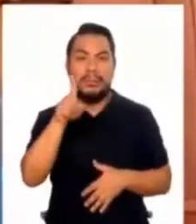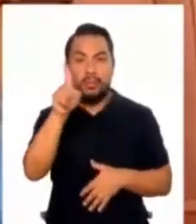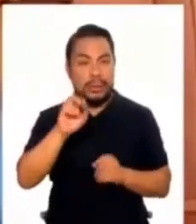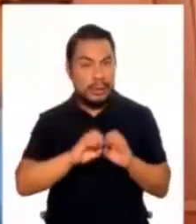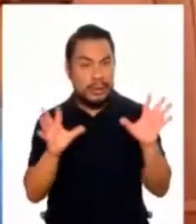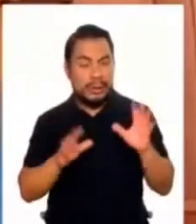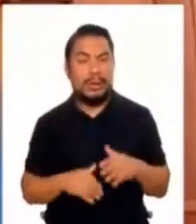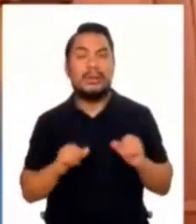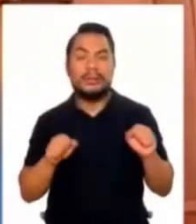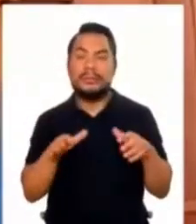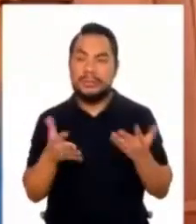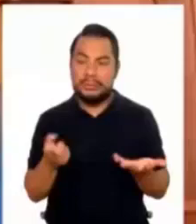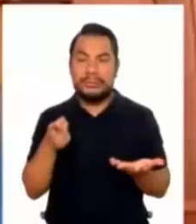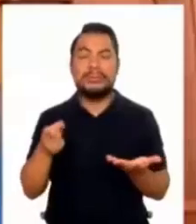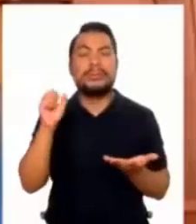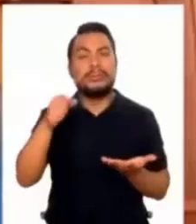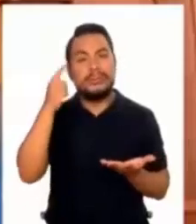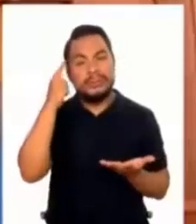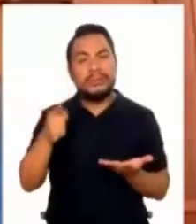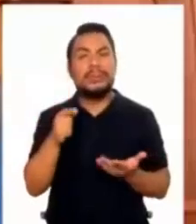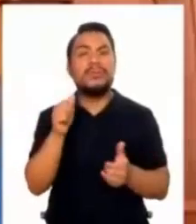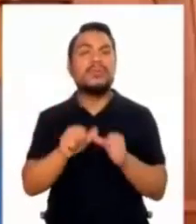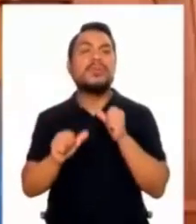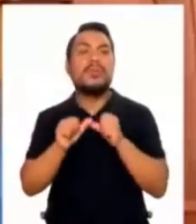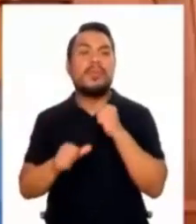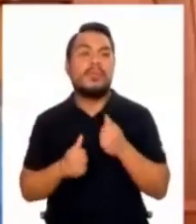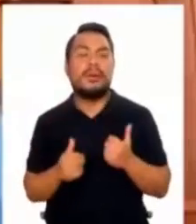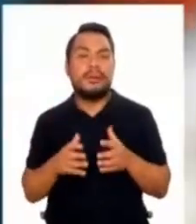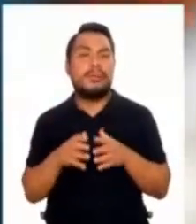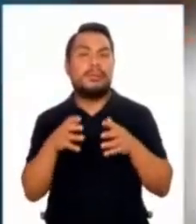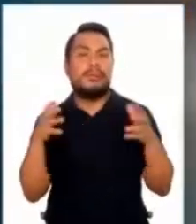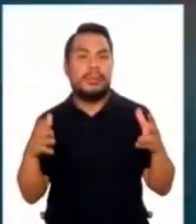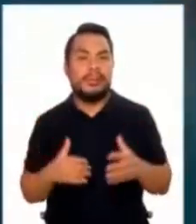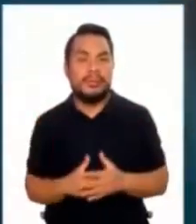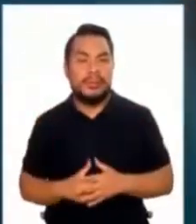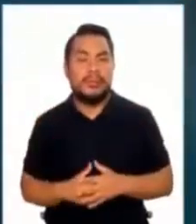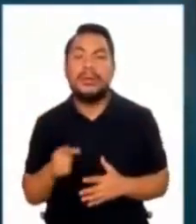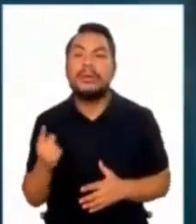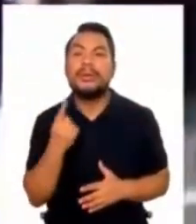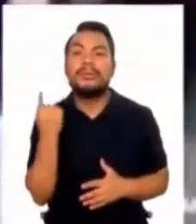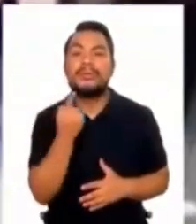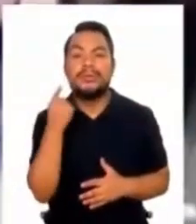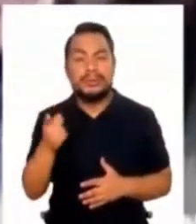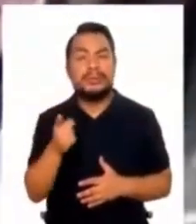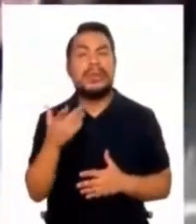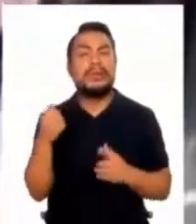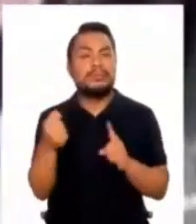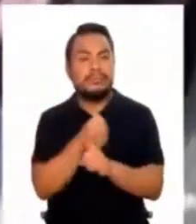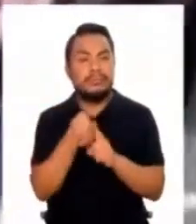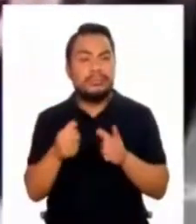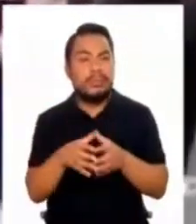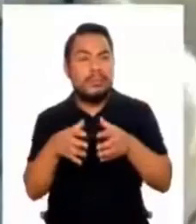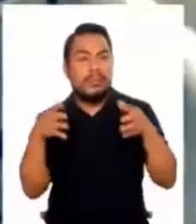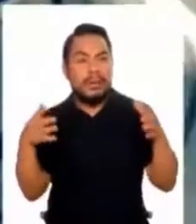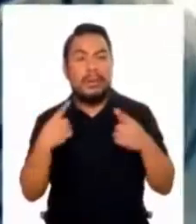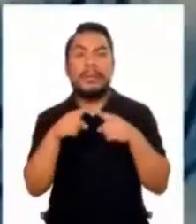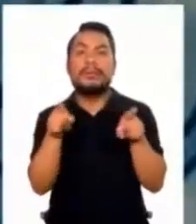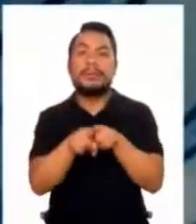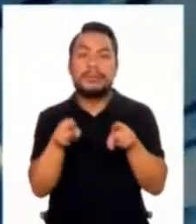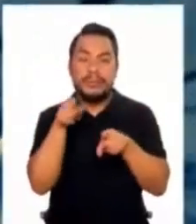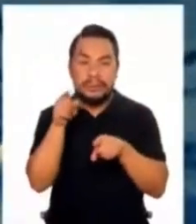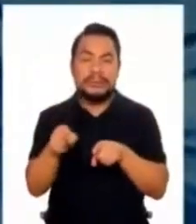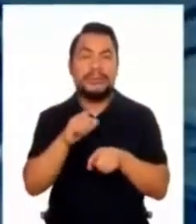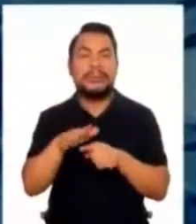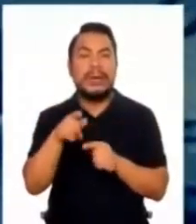por día estamos en una en una cifra incremental no solo las agresiones van en aumento sino